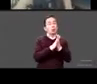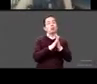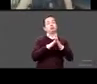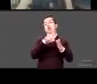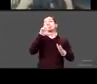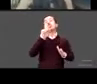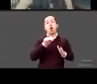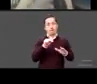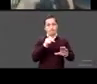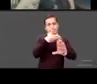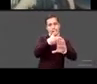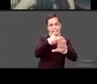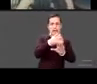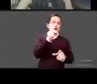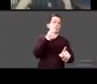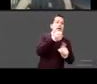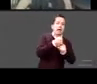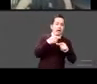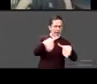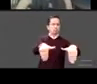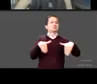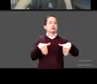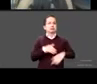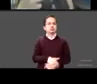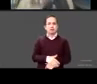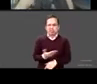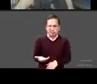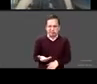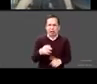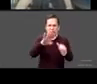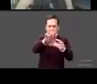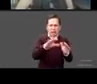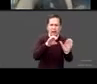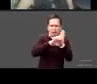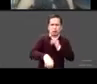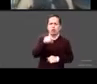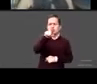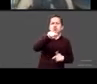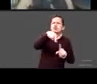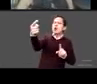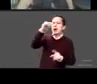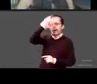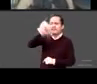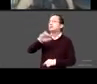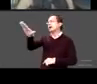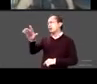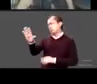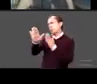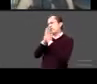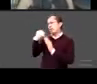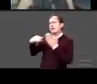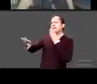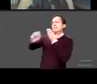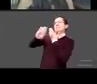mal su trabajo, porque imprimieron mal, ¿no?, en su trabajo, porque están usando mal, no sé, el uso del agua. Cuando hablamos de